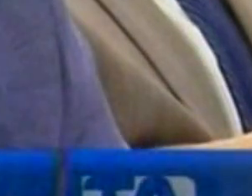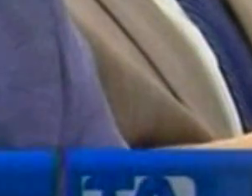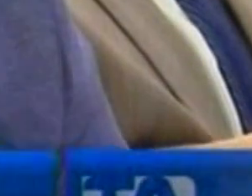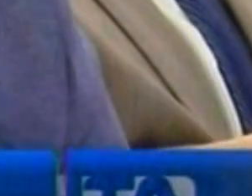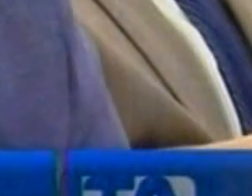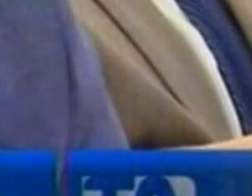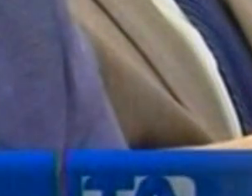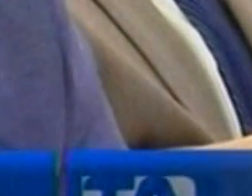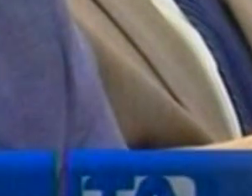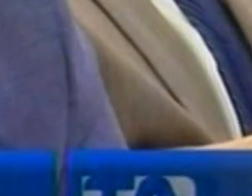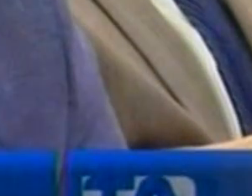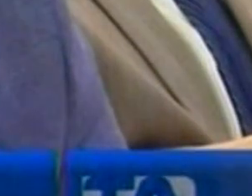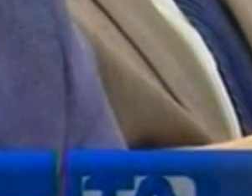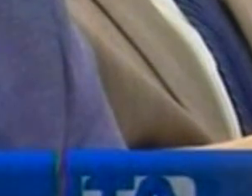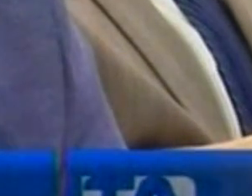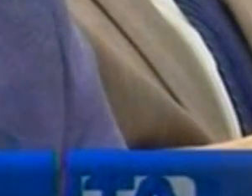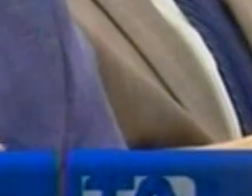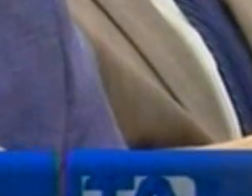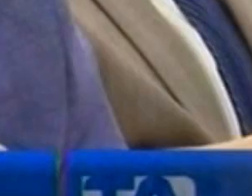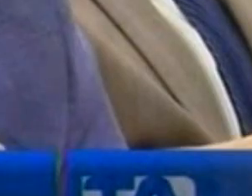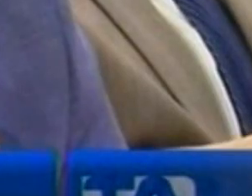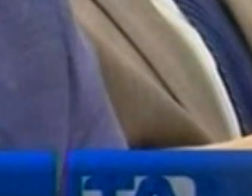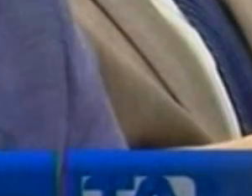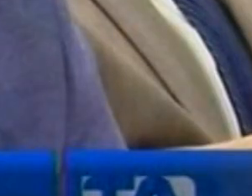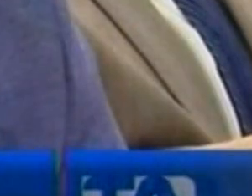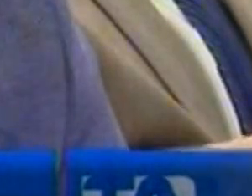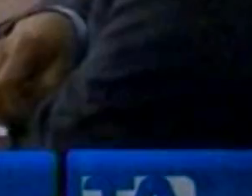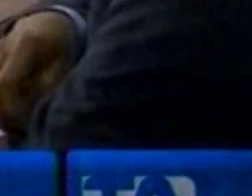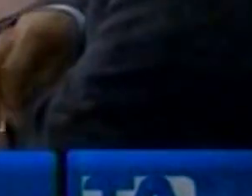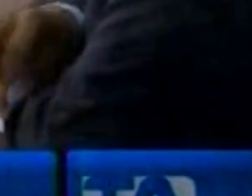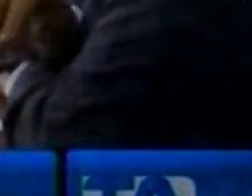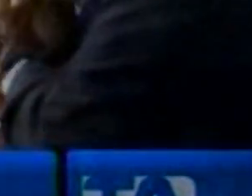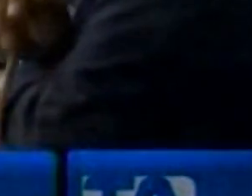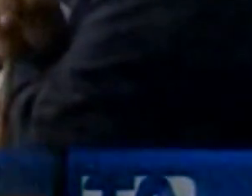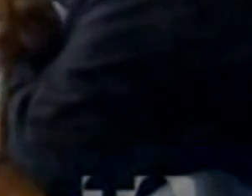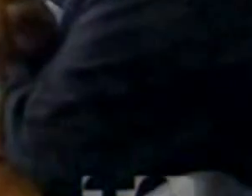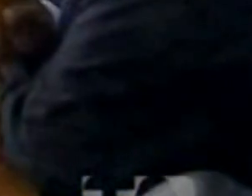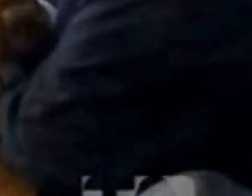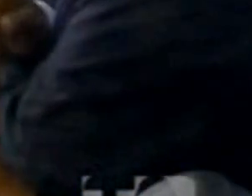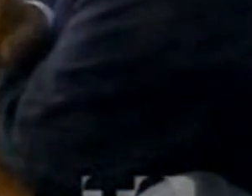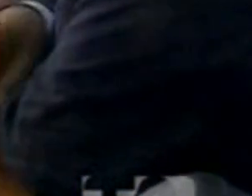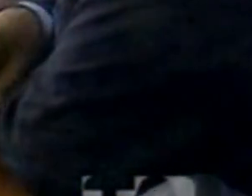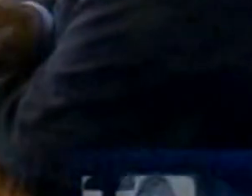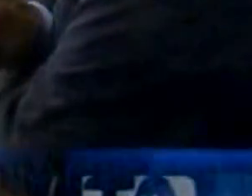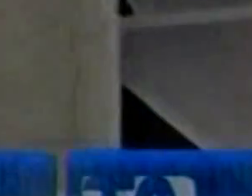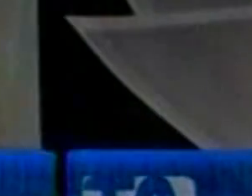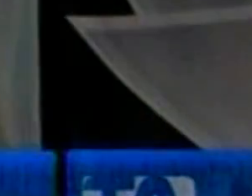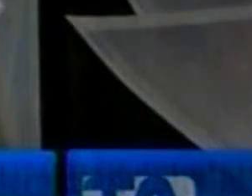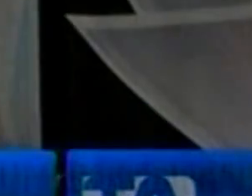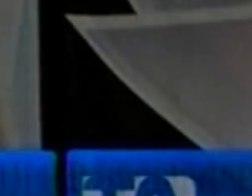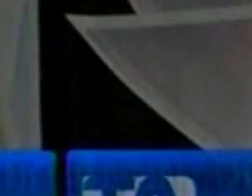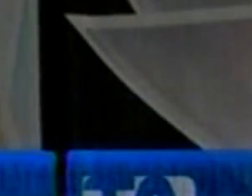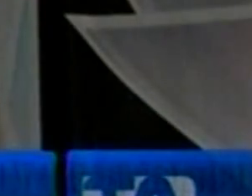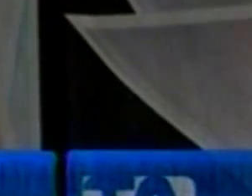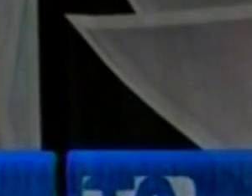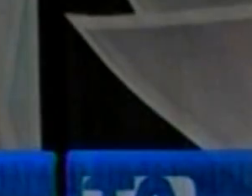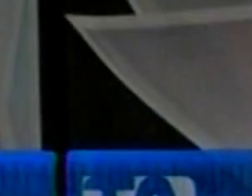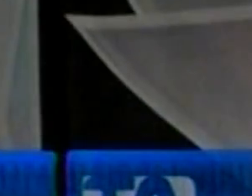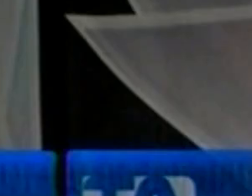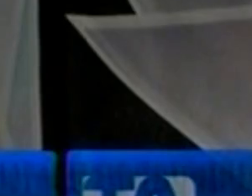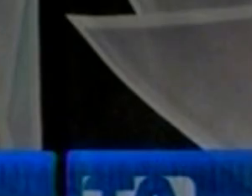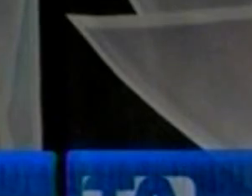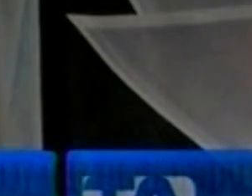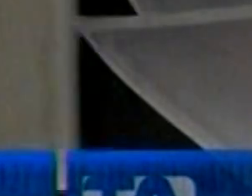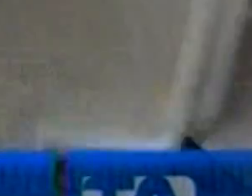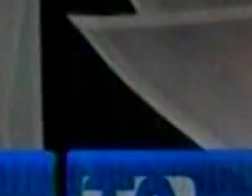instrumento para mejorar el sistema de administración de justicia. Los legisladores en varias ocasiones cuestionaron las irregularidades